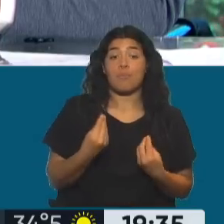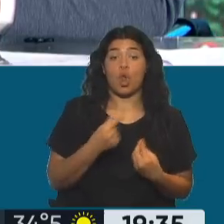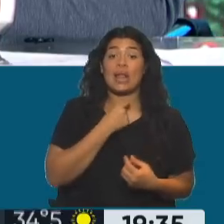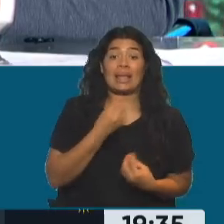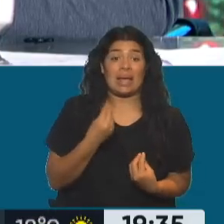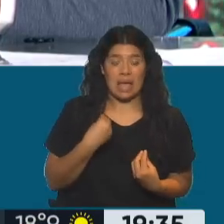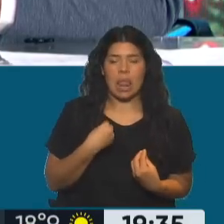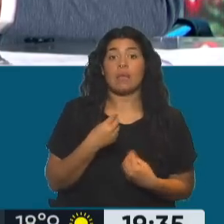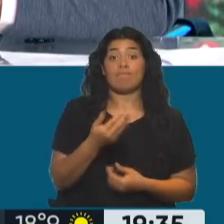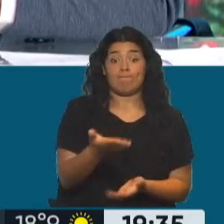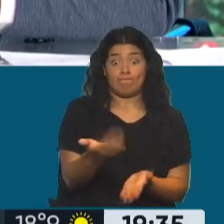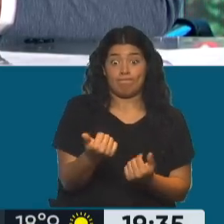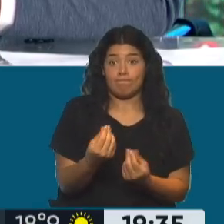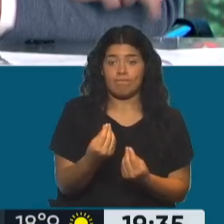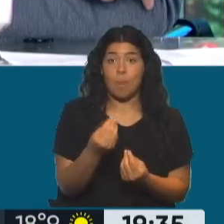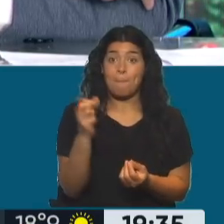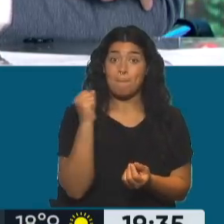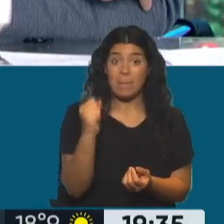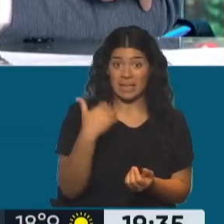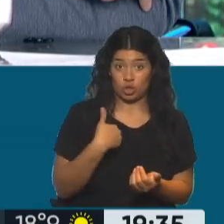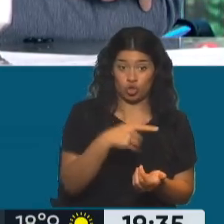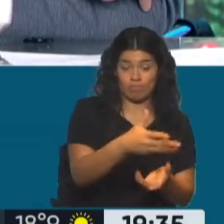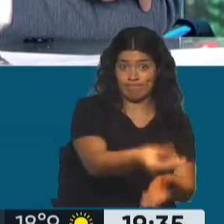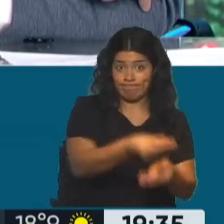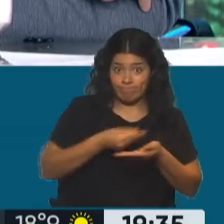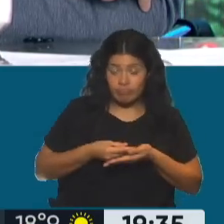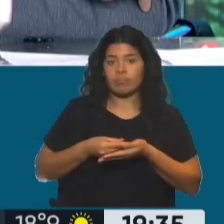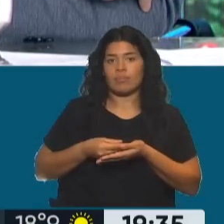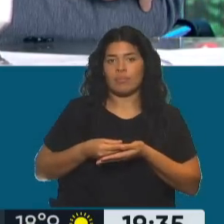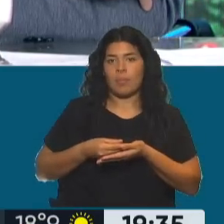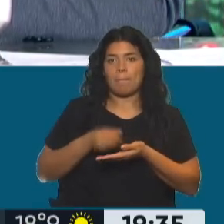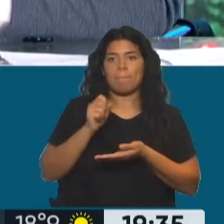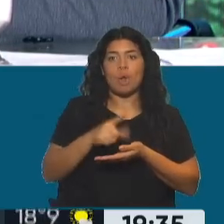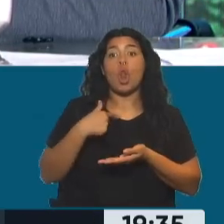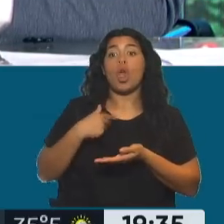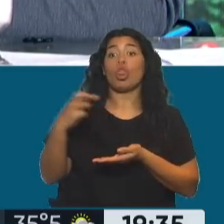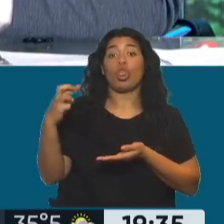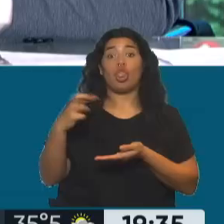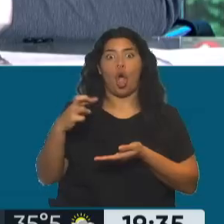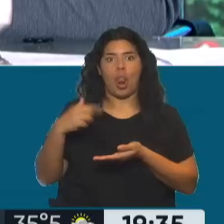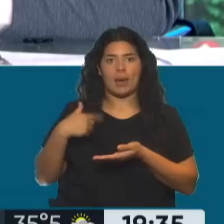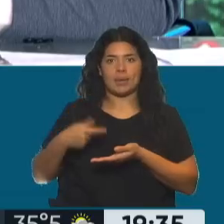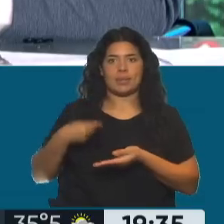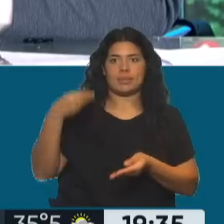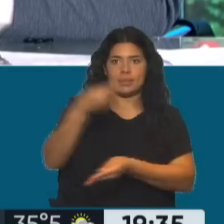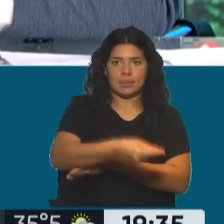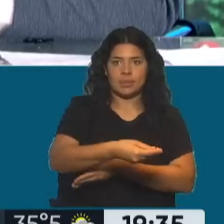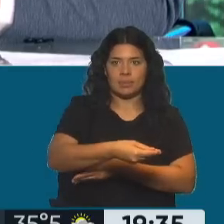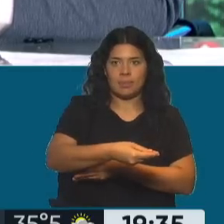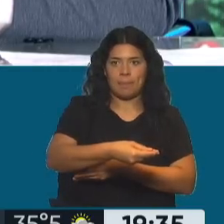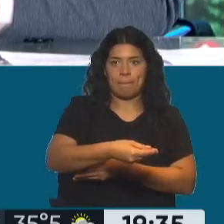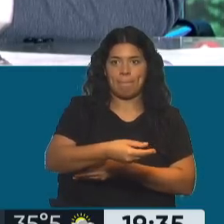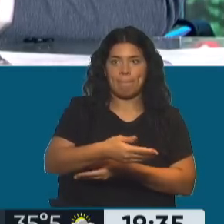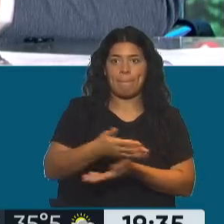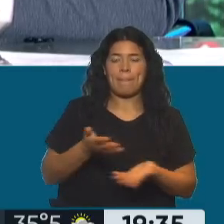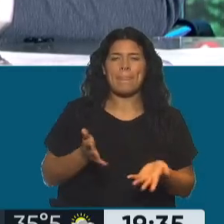reemplazarte tus pesos por las garantías de los depósitos en dólares que vos tenés. ¿Bien? Con lo cual, si se te ocurre mañana ir a buscar los dólares, con